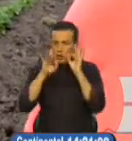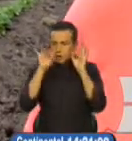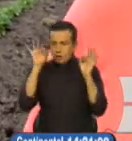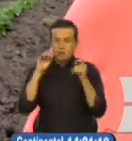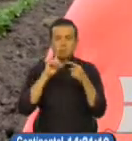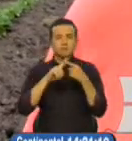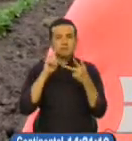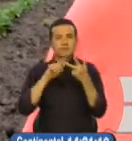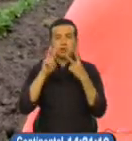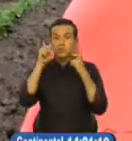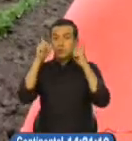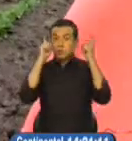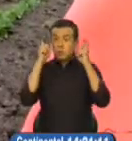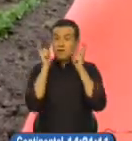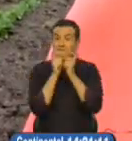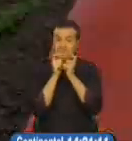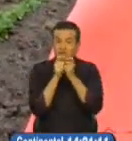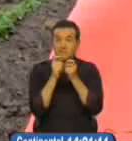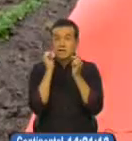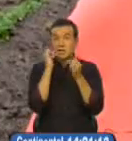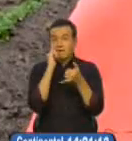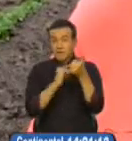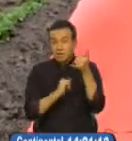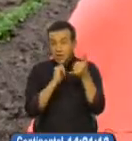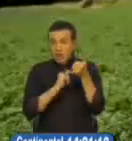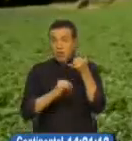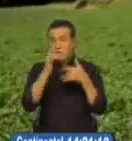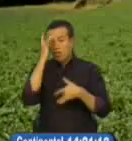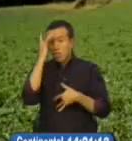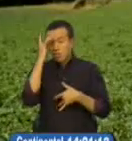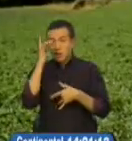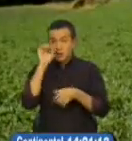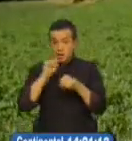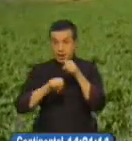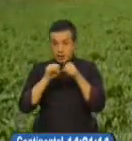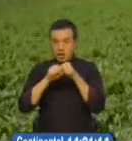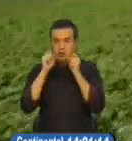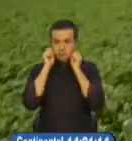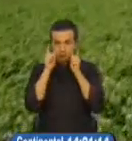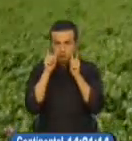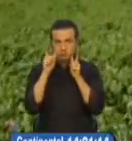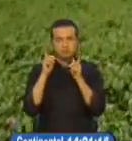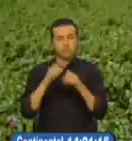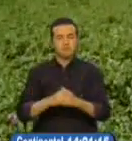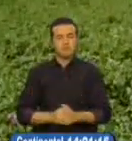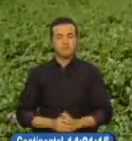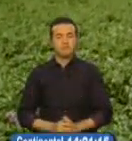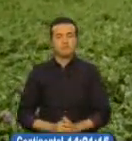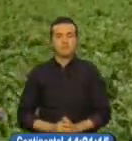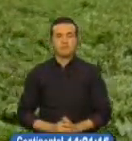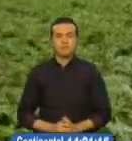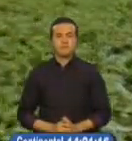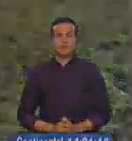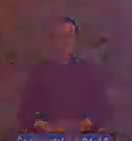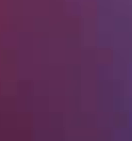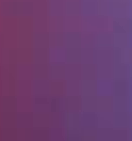de control de plagas y enfermedades que dañan el cultivo. En Tulcán, Lucy Jiménez, Ecuador TV.